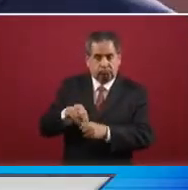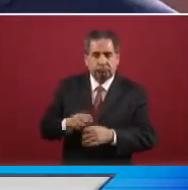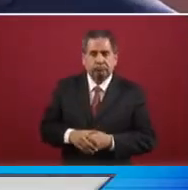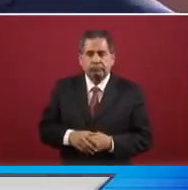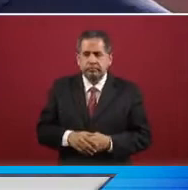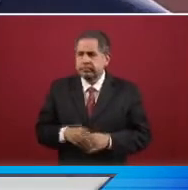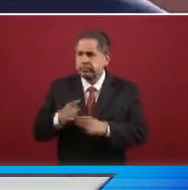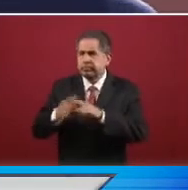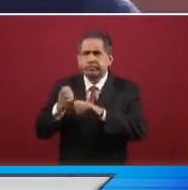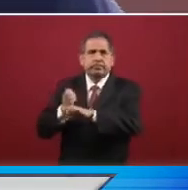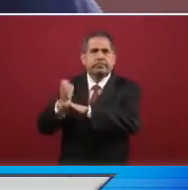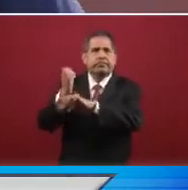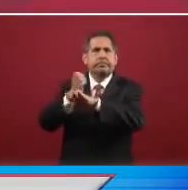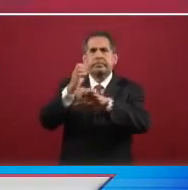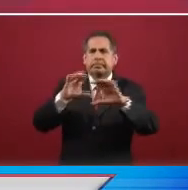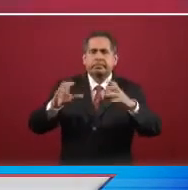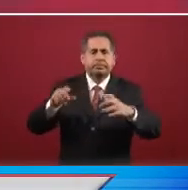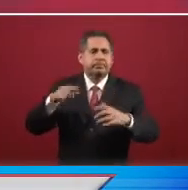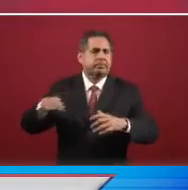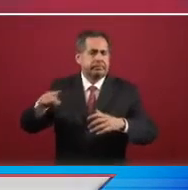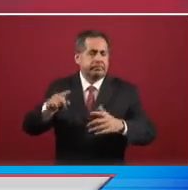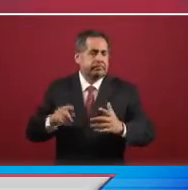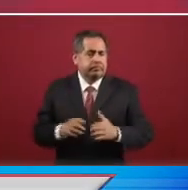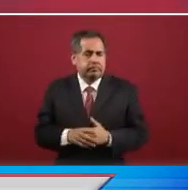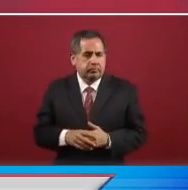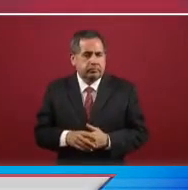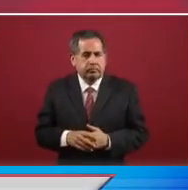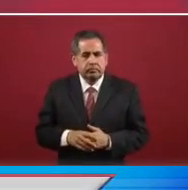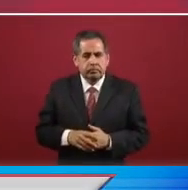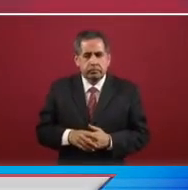Fondos a universidades. Y no